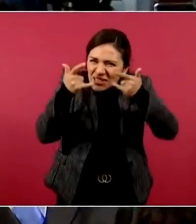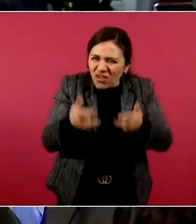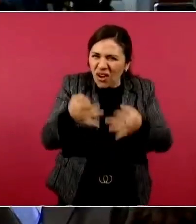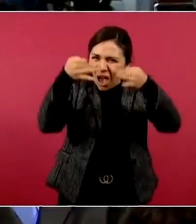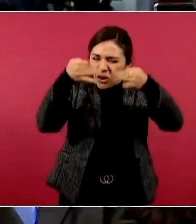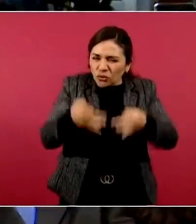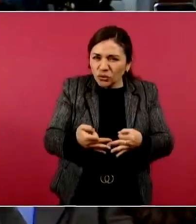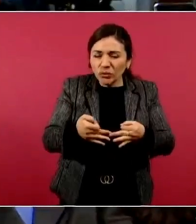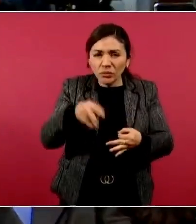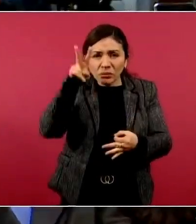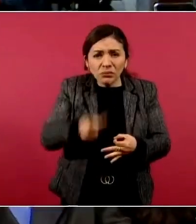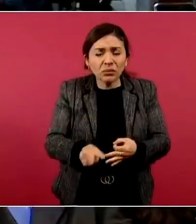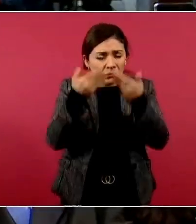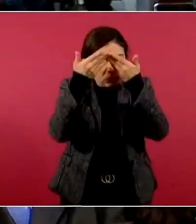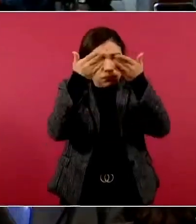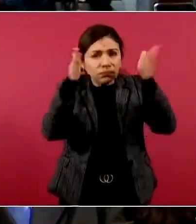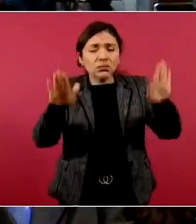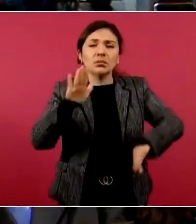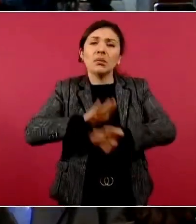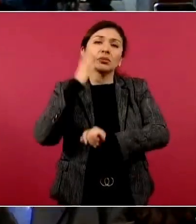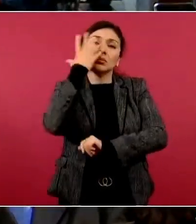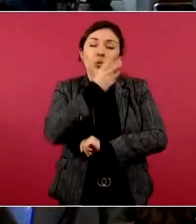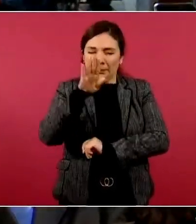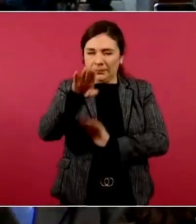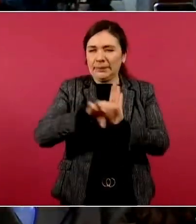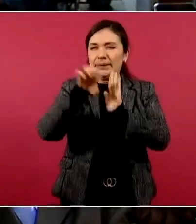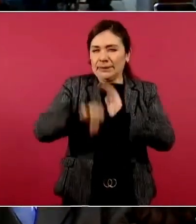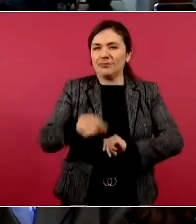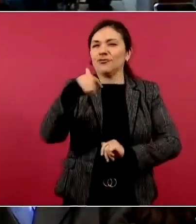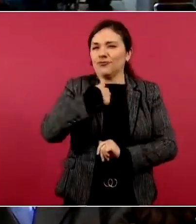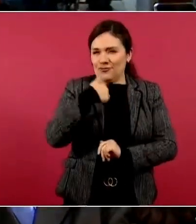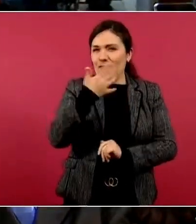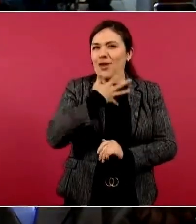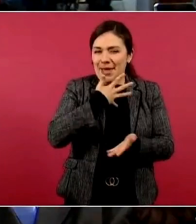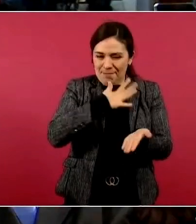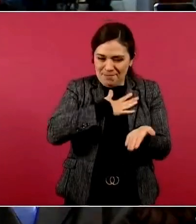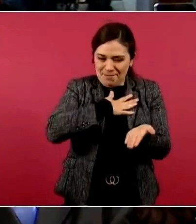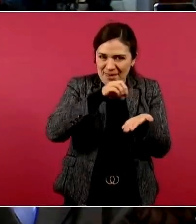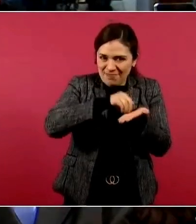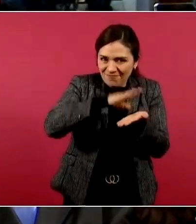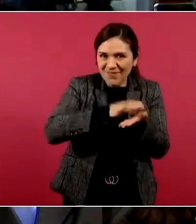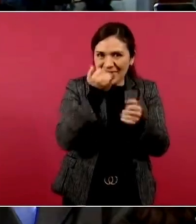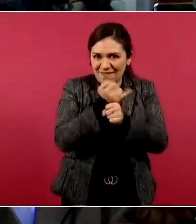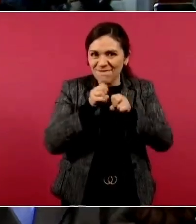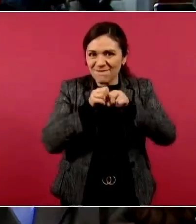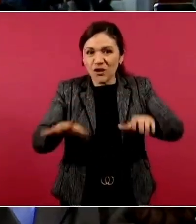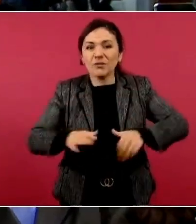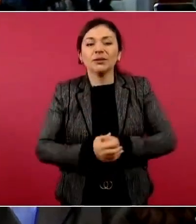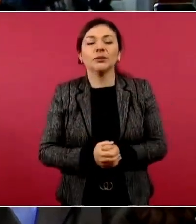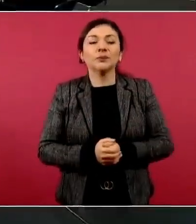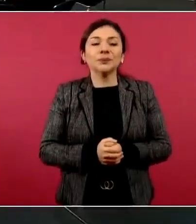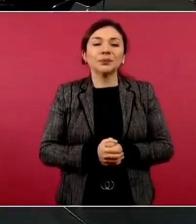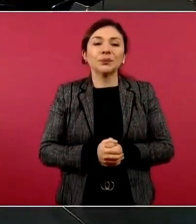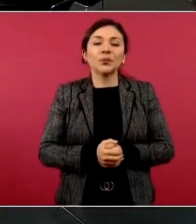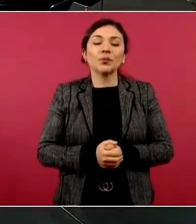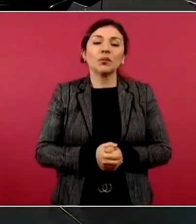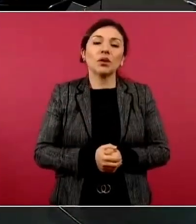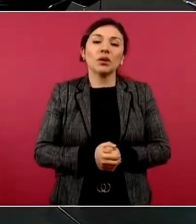da cuenta que es hermosa. Por ejemplo, le traigo un dato, porque yo también tengo mis datos. Cuando